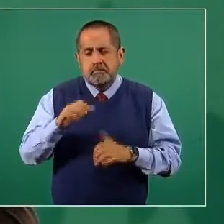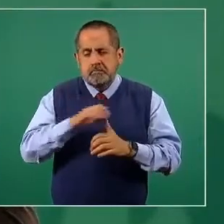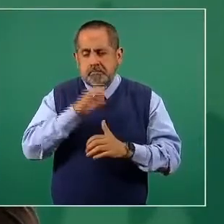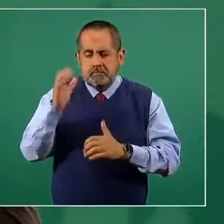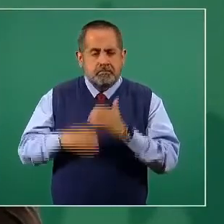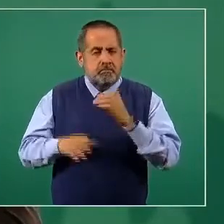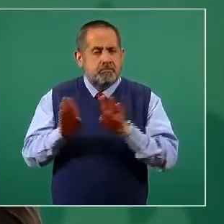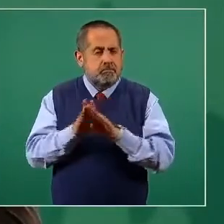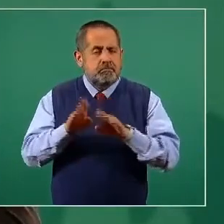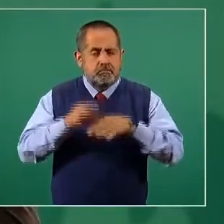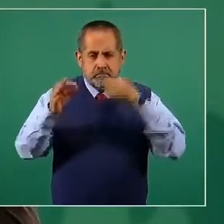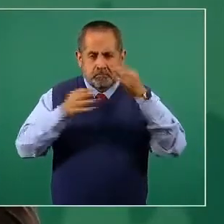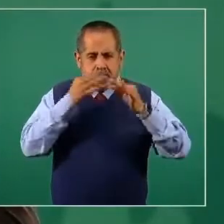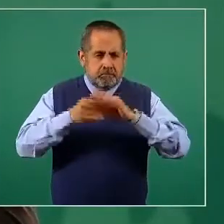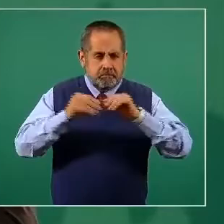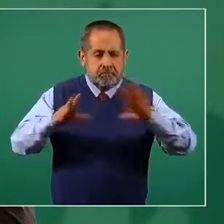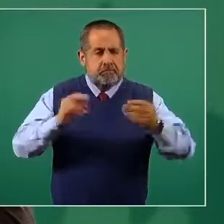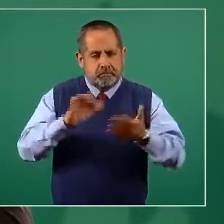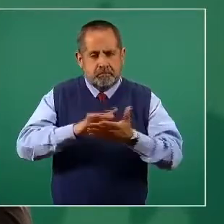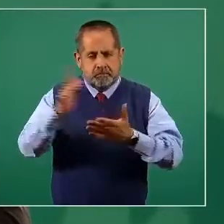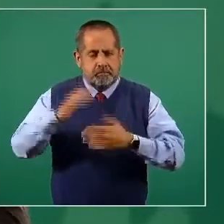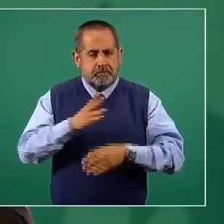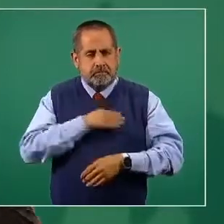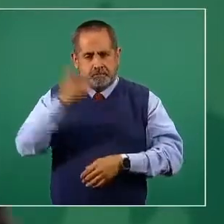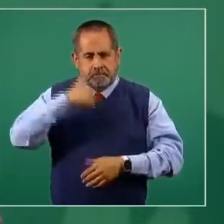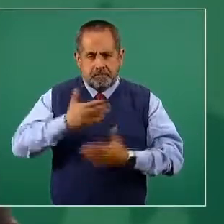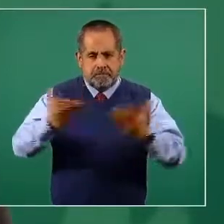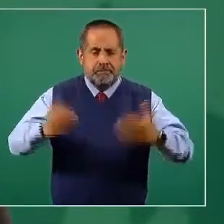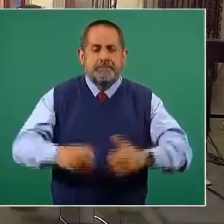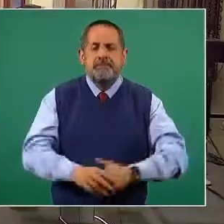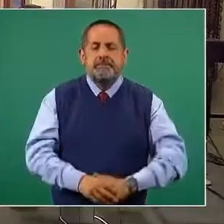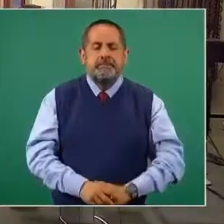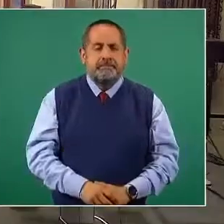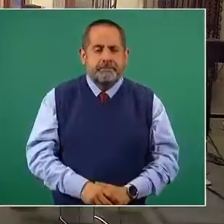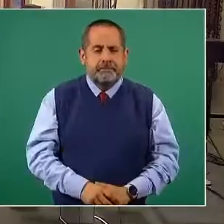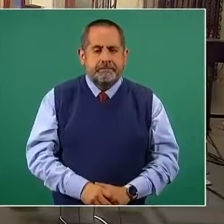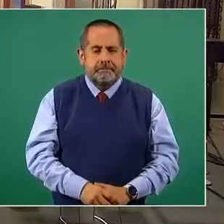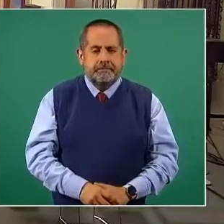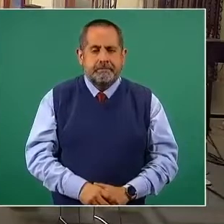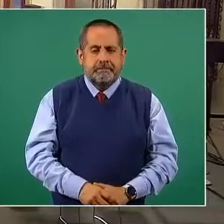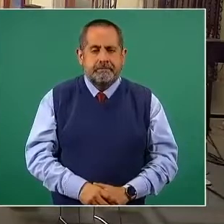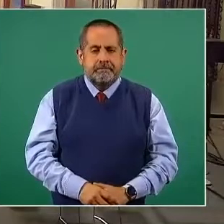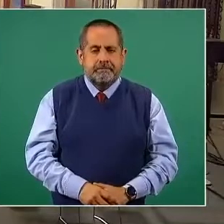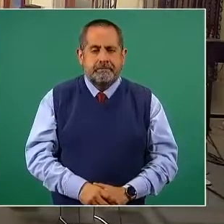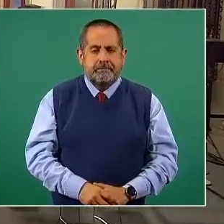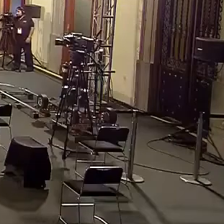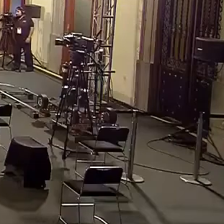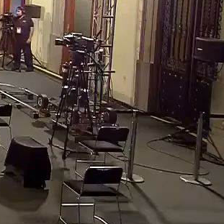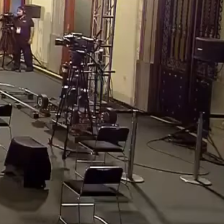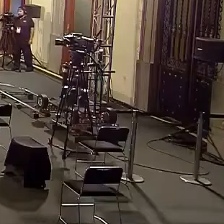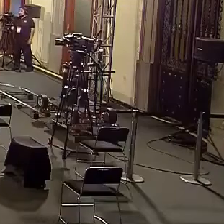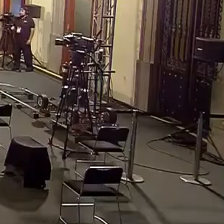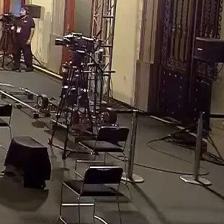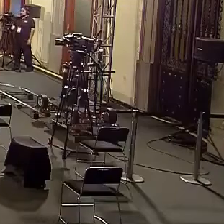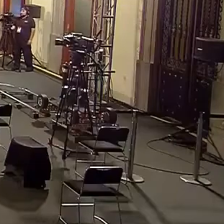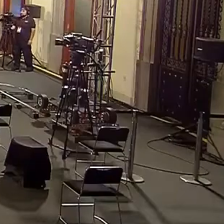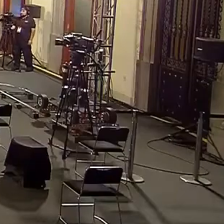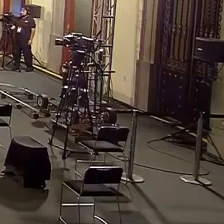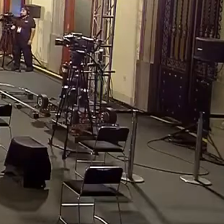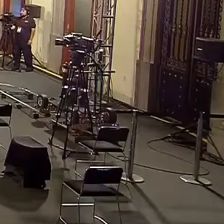pues damos por terminada la conferencia. Muchas gracias y muy buenas noches. Hasta luego, muchas gracias.